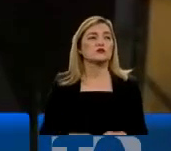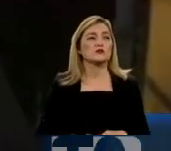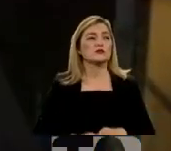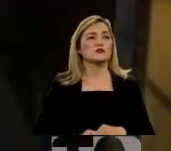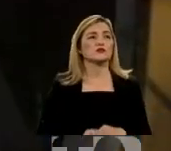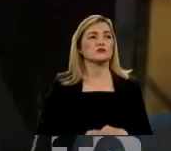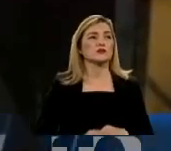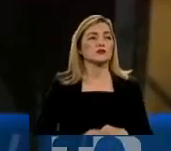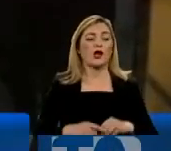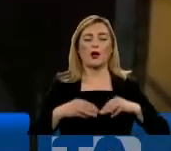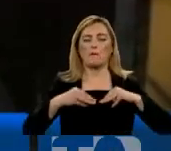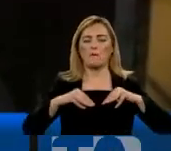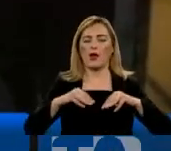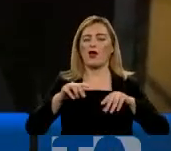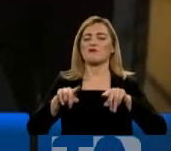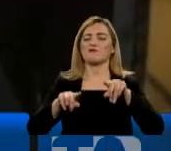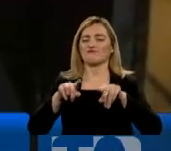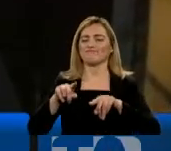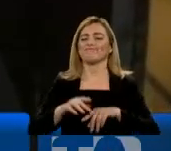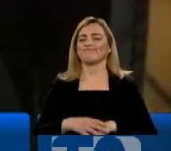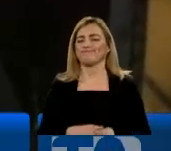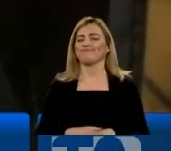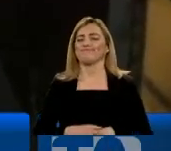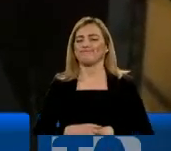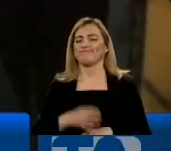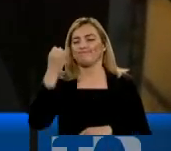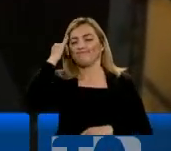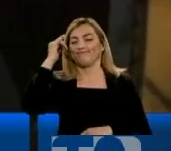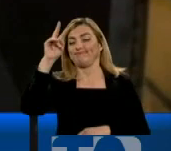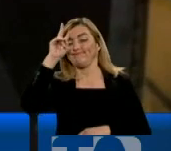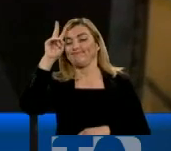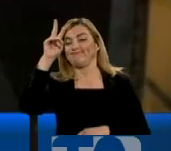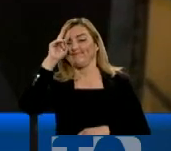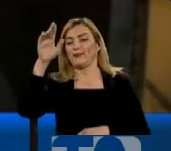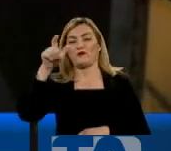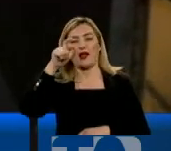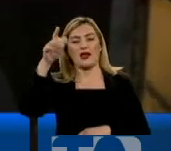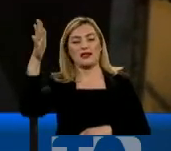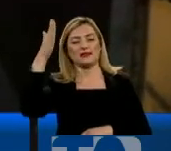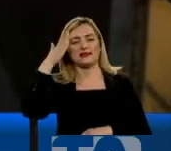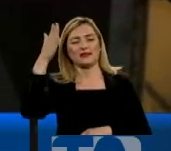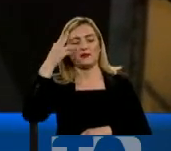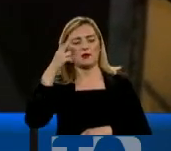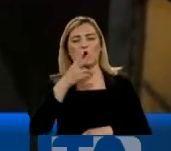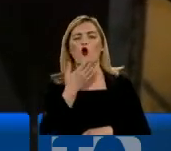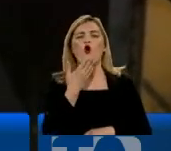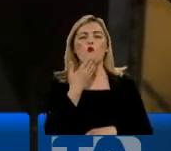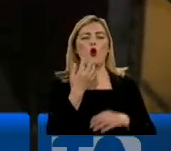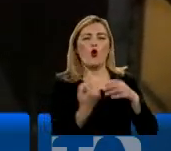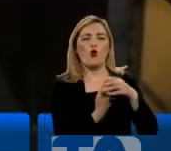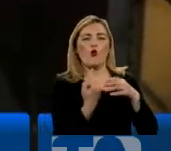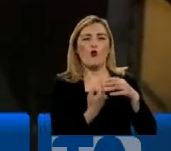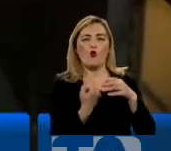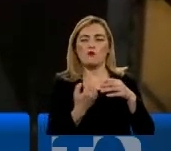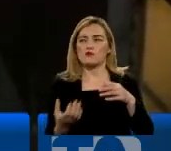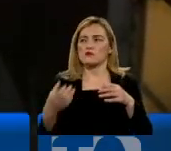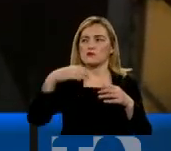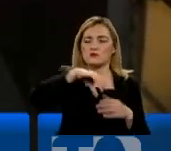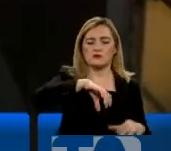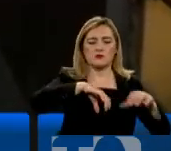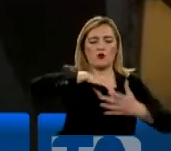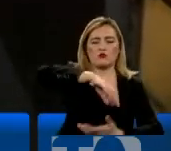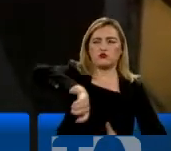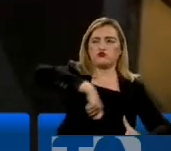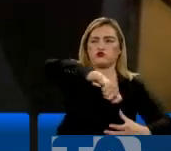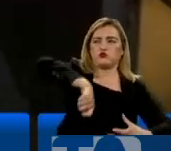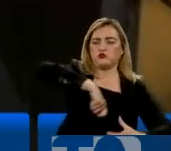método que es novedoso y en algunos casos la fiscalía ha podido determinar este modus operandi, en el que se mezcla para tratar de evadir los controles y poder remitir al